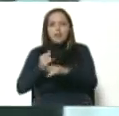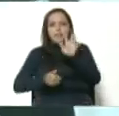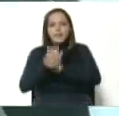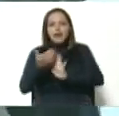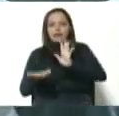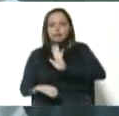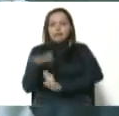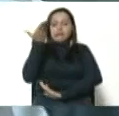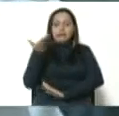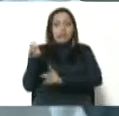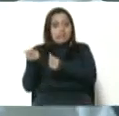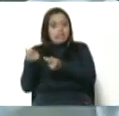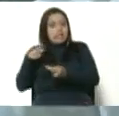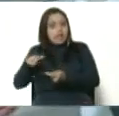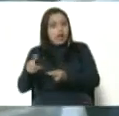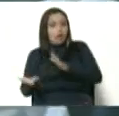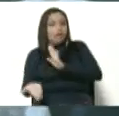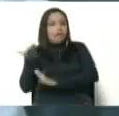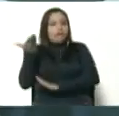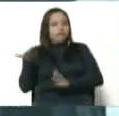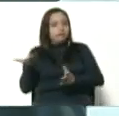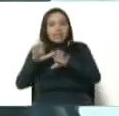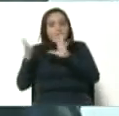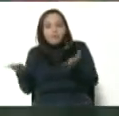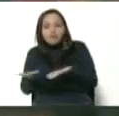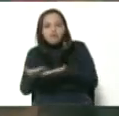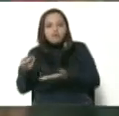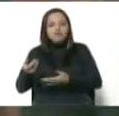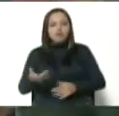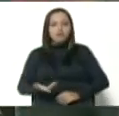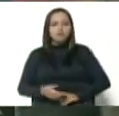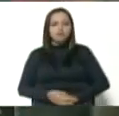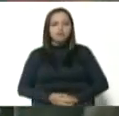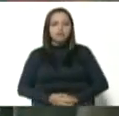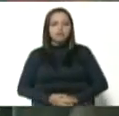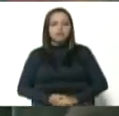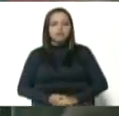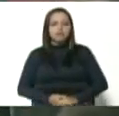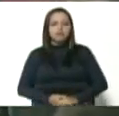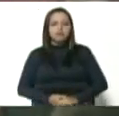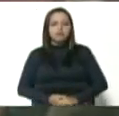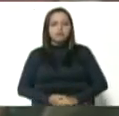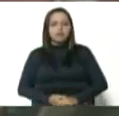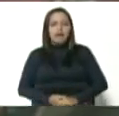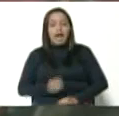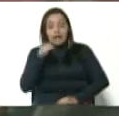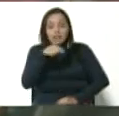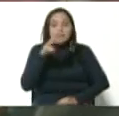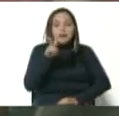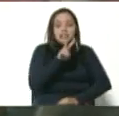también vergonzosamente sus, a nivel mundial, sus ganancias. Y Fedecámaras,